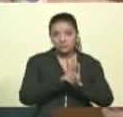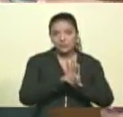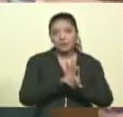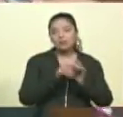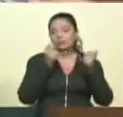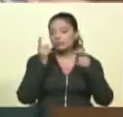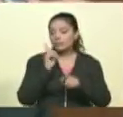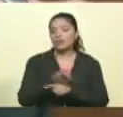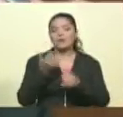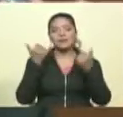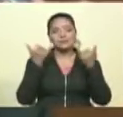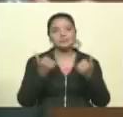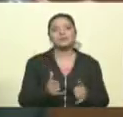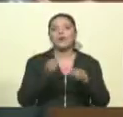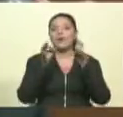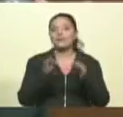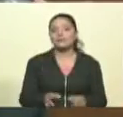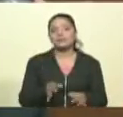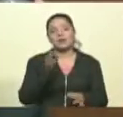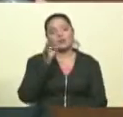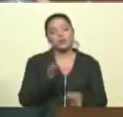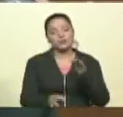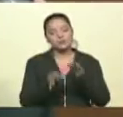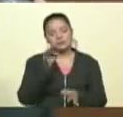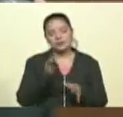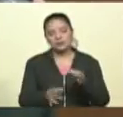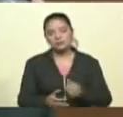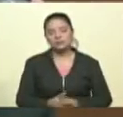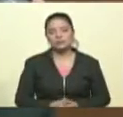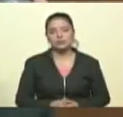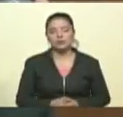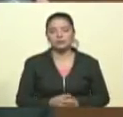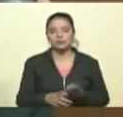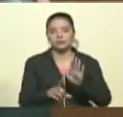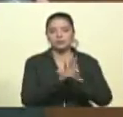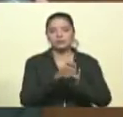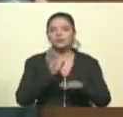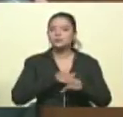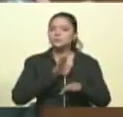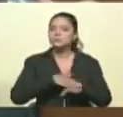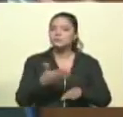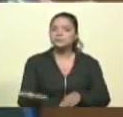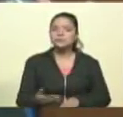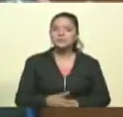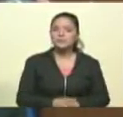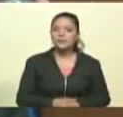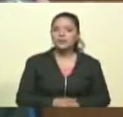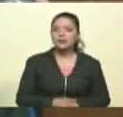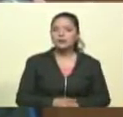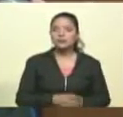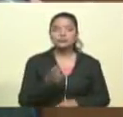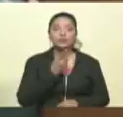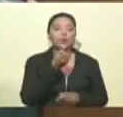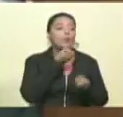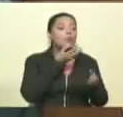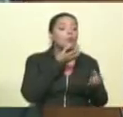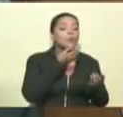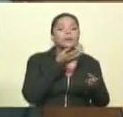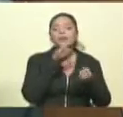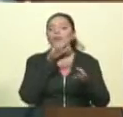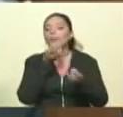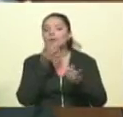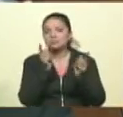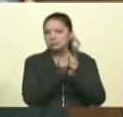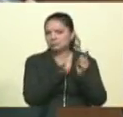ya de manera judicial, como manda la ley, porque no basta que él se lo comente a los fiscales del